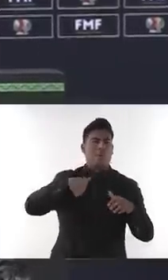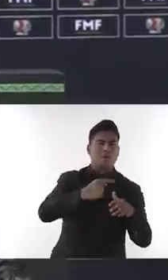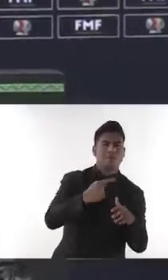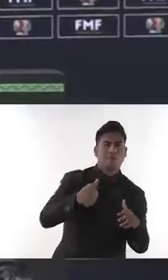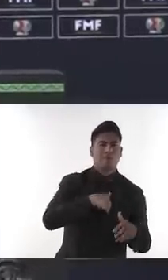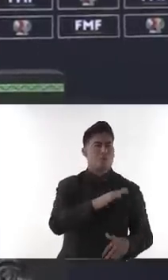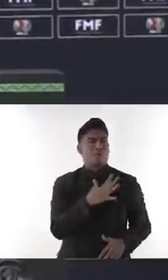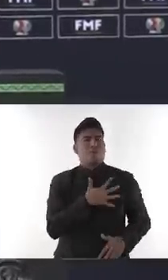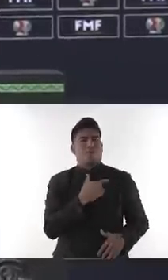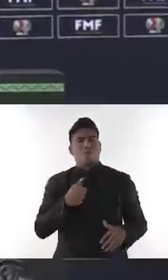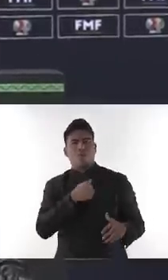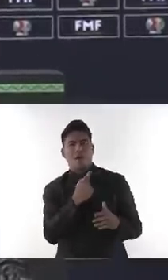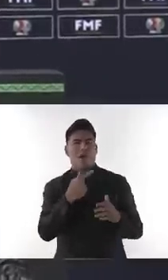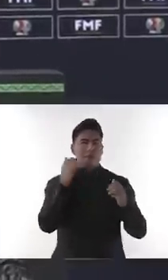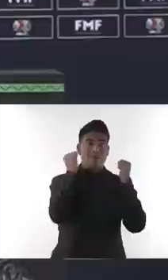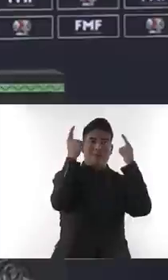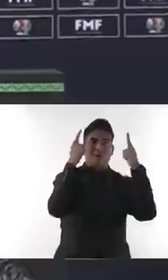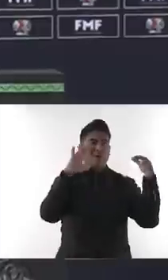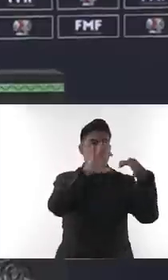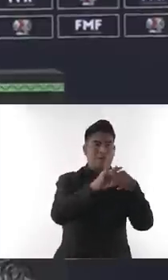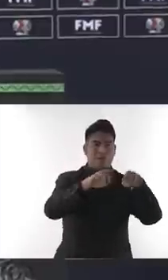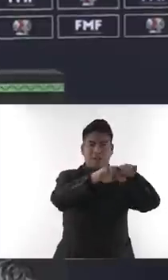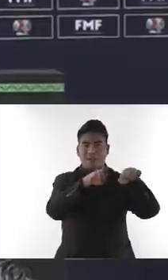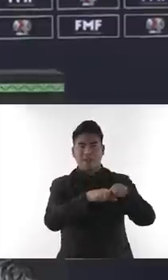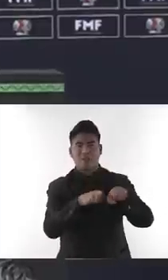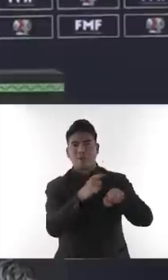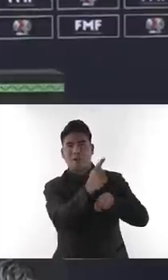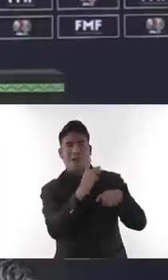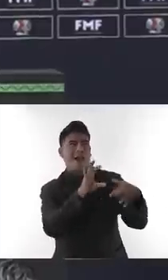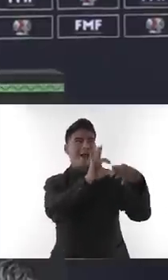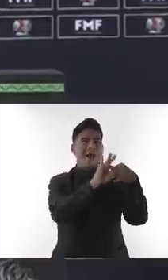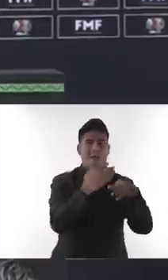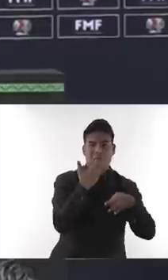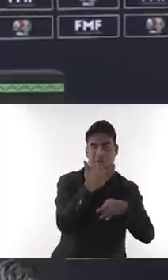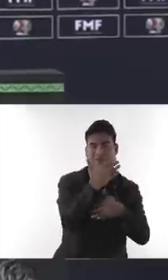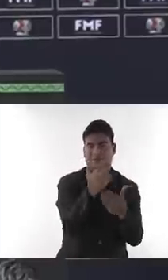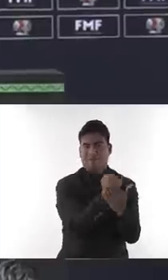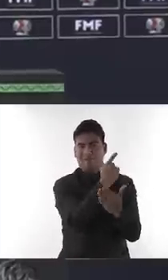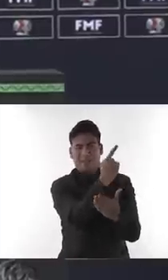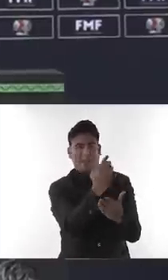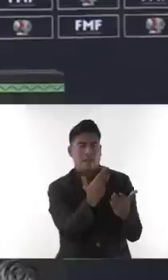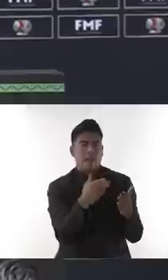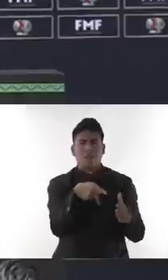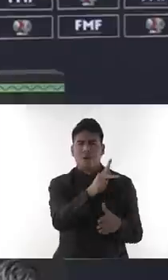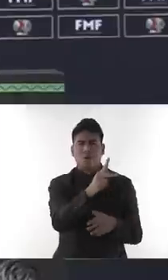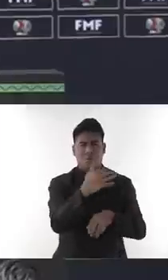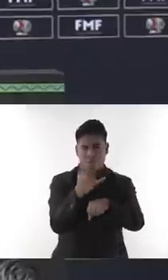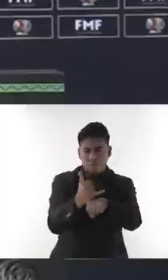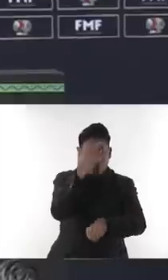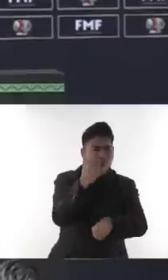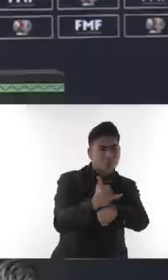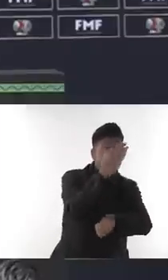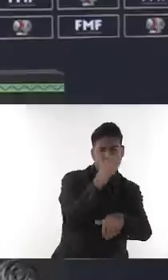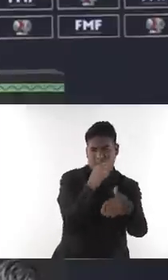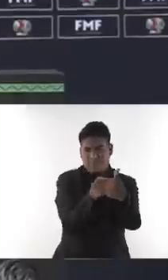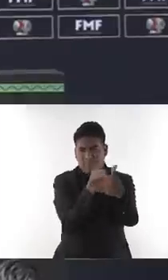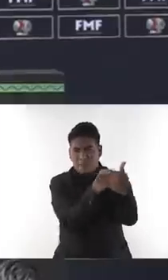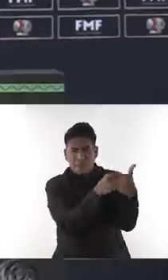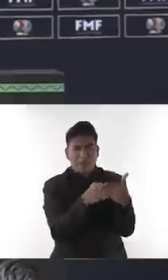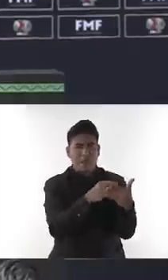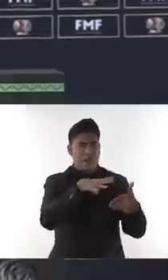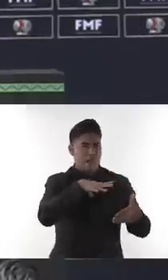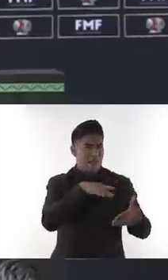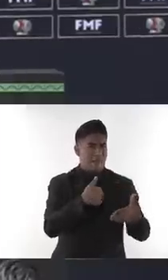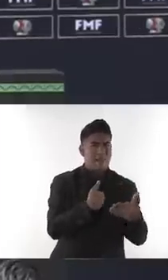ahí. ¿Cuáles serían los principales obstáculos que se ven en este control, en el cuaderno